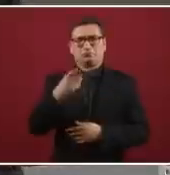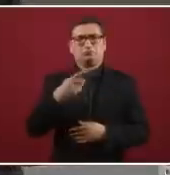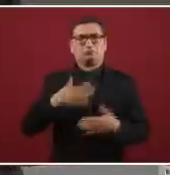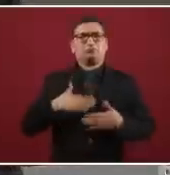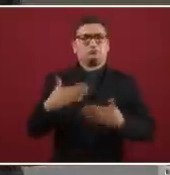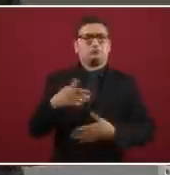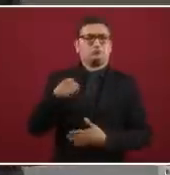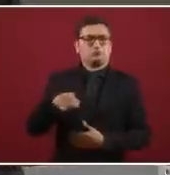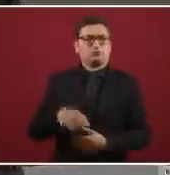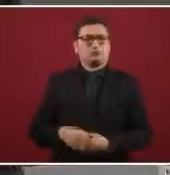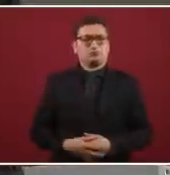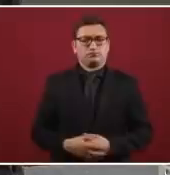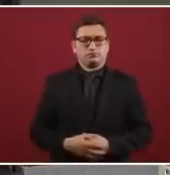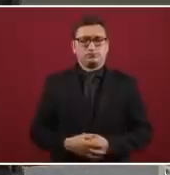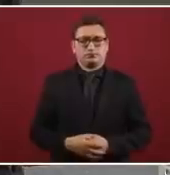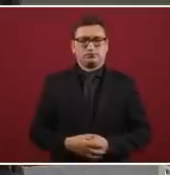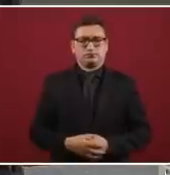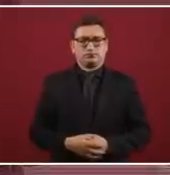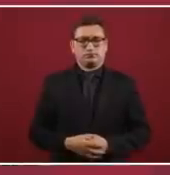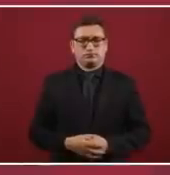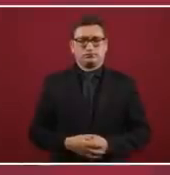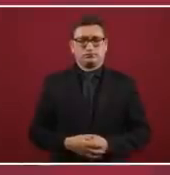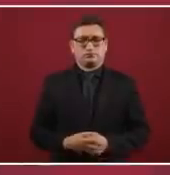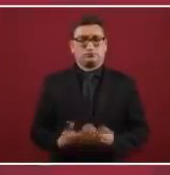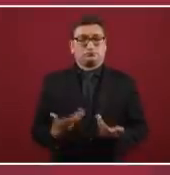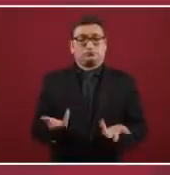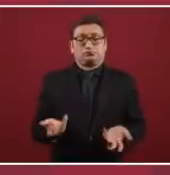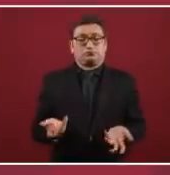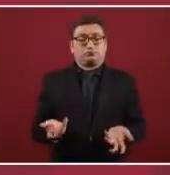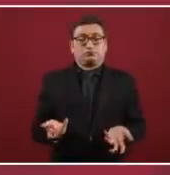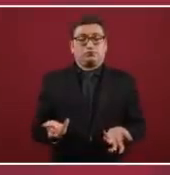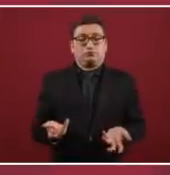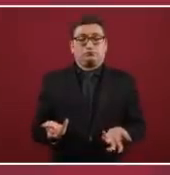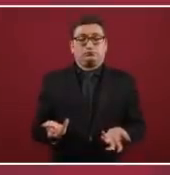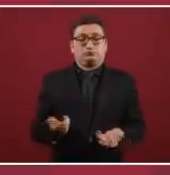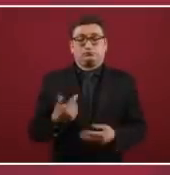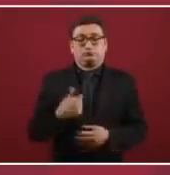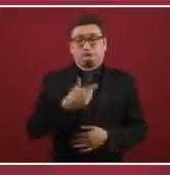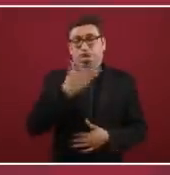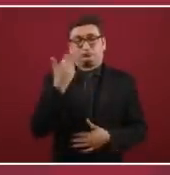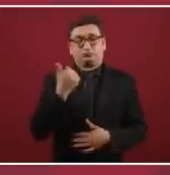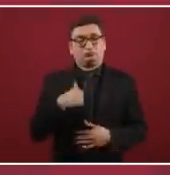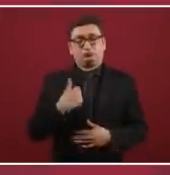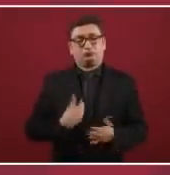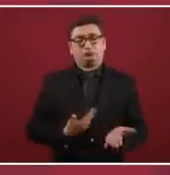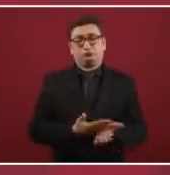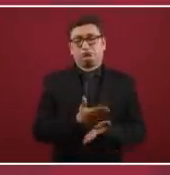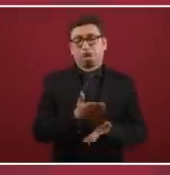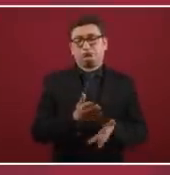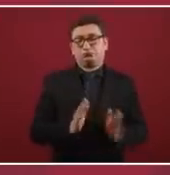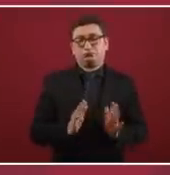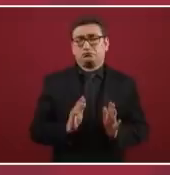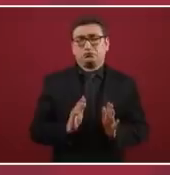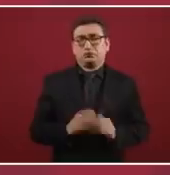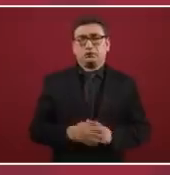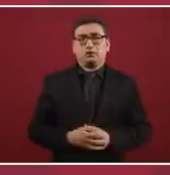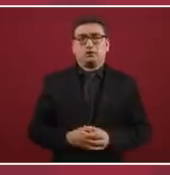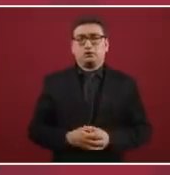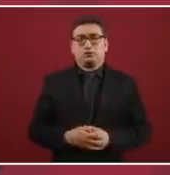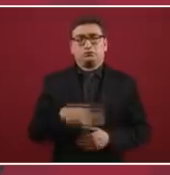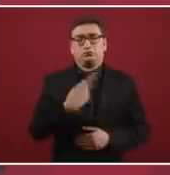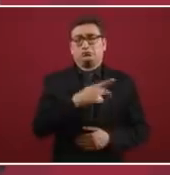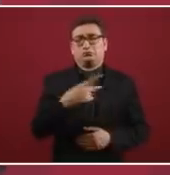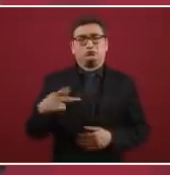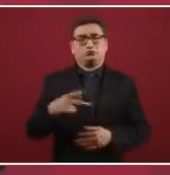usted? Gracias. Pues yo no me meto en eso. Son